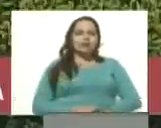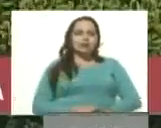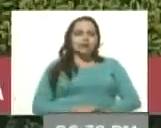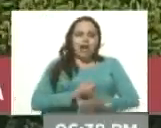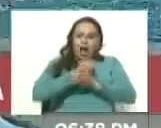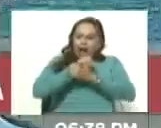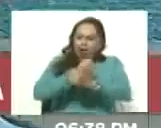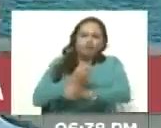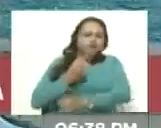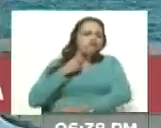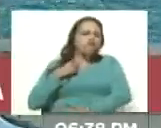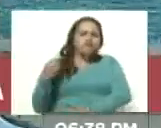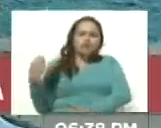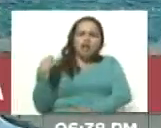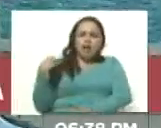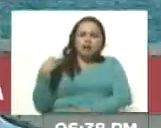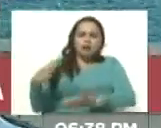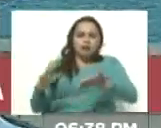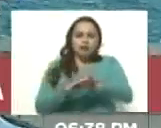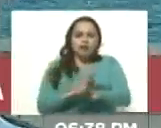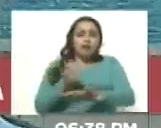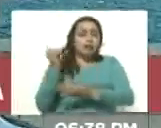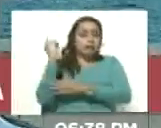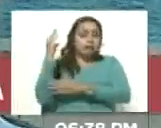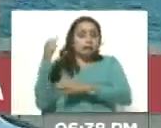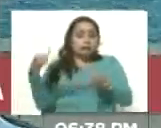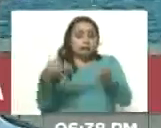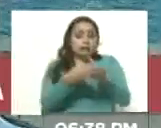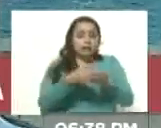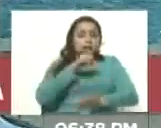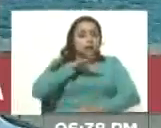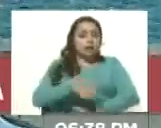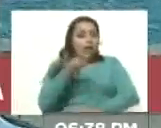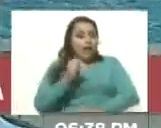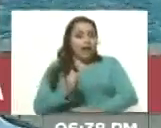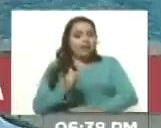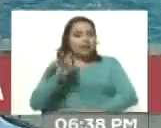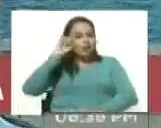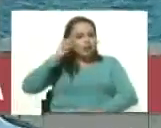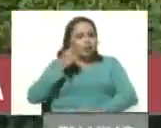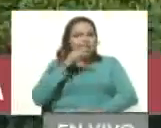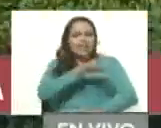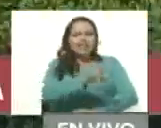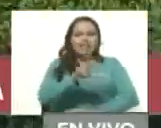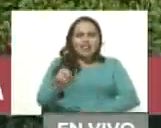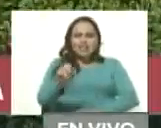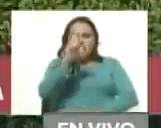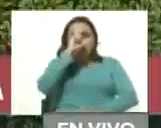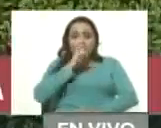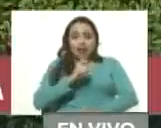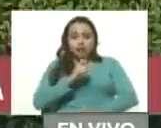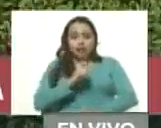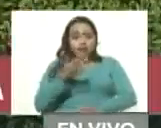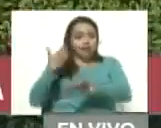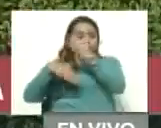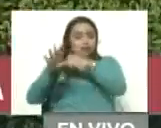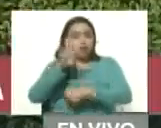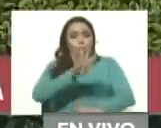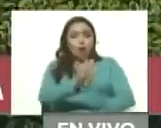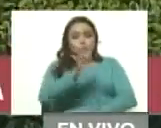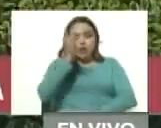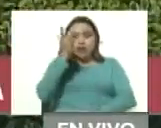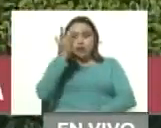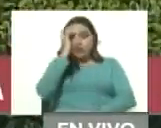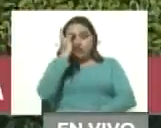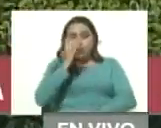no que nos llama el hecho de que el congreso esté enmarcado en los 30 ó 30 años de aquel 4 de febrero y en